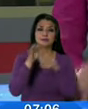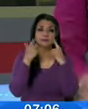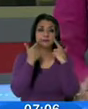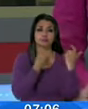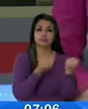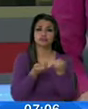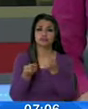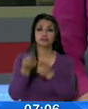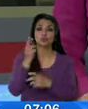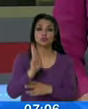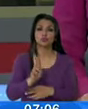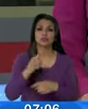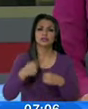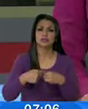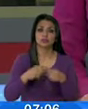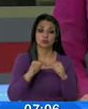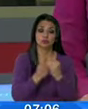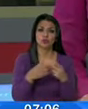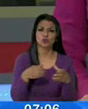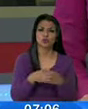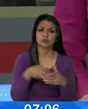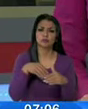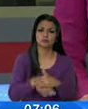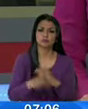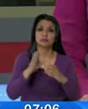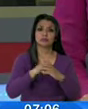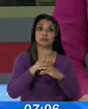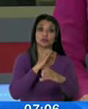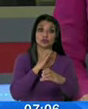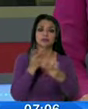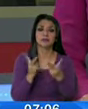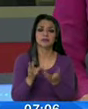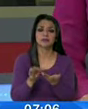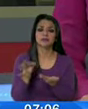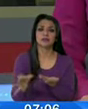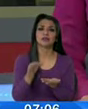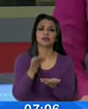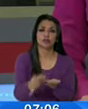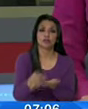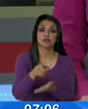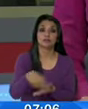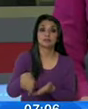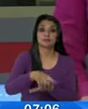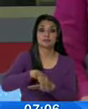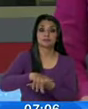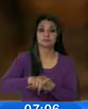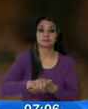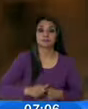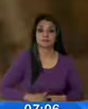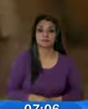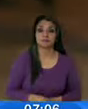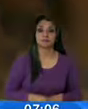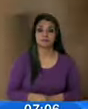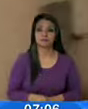La banda operaba en unidades interprovinciales e intercantonales de transporte público.